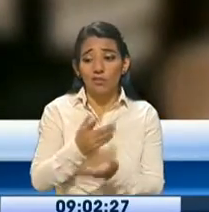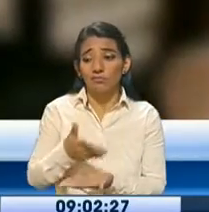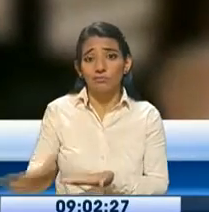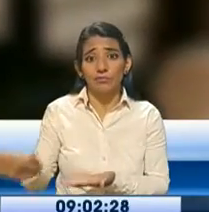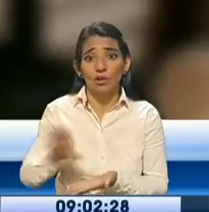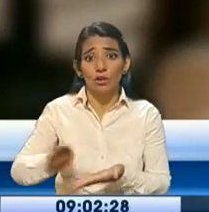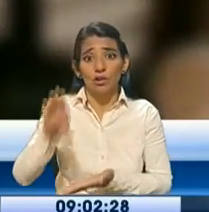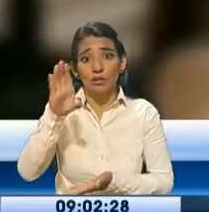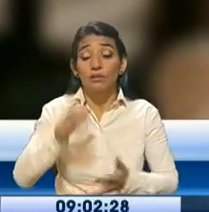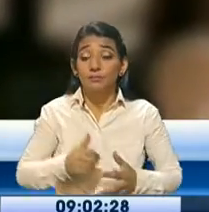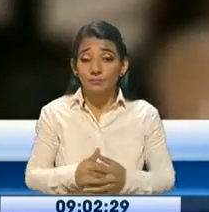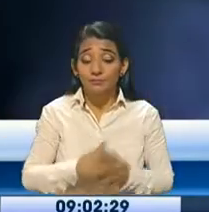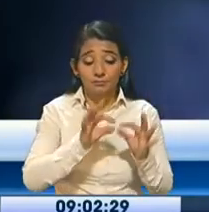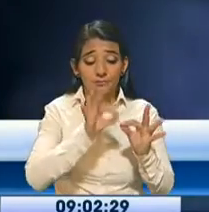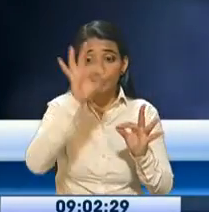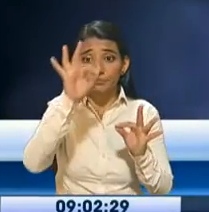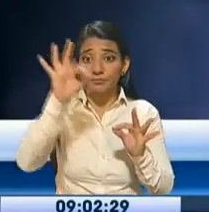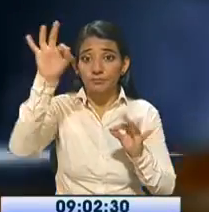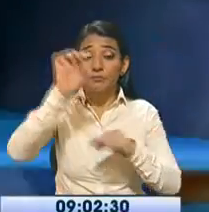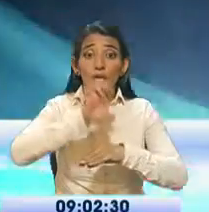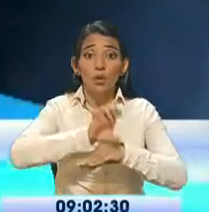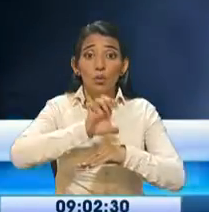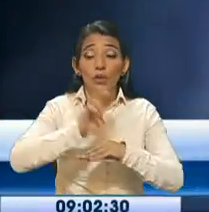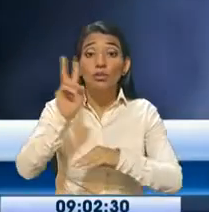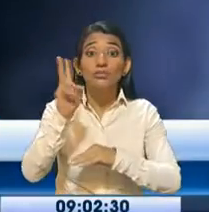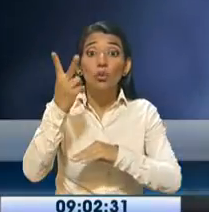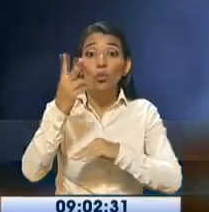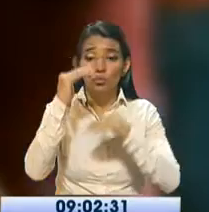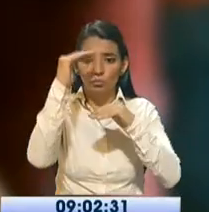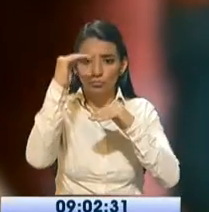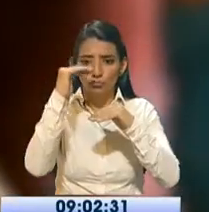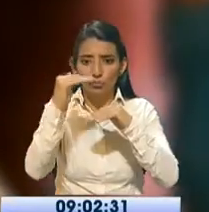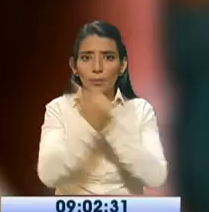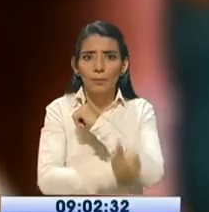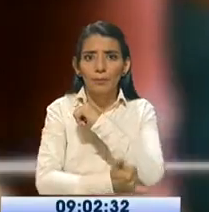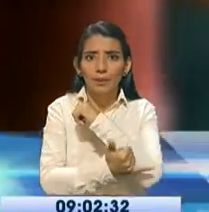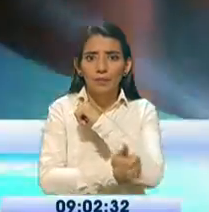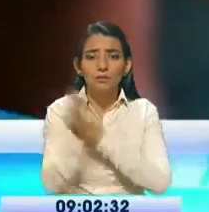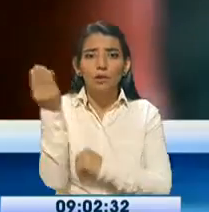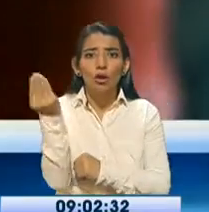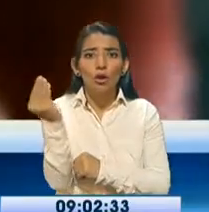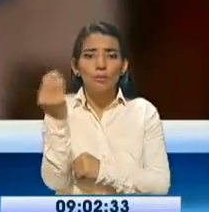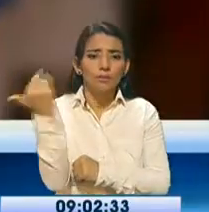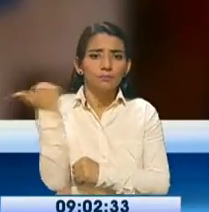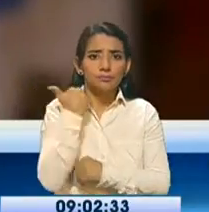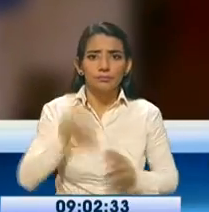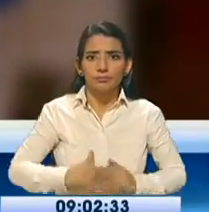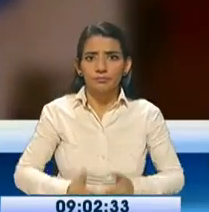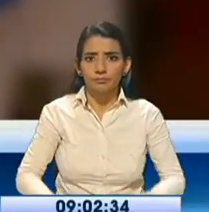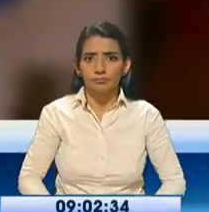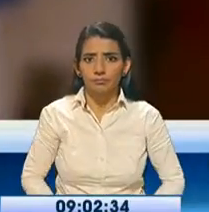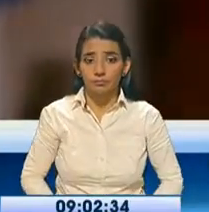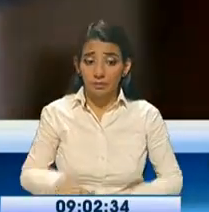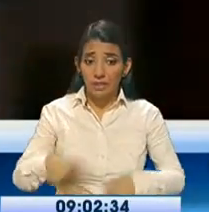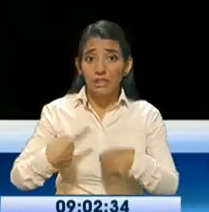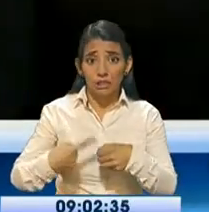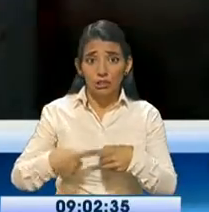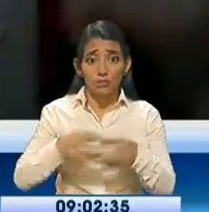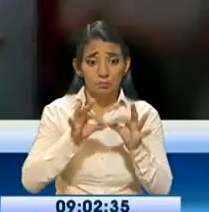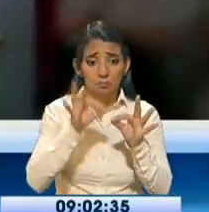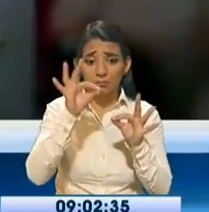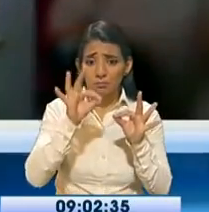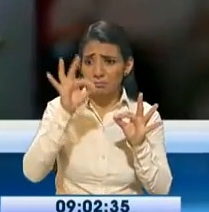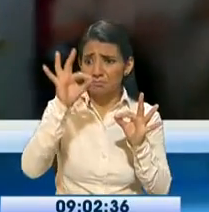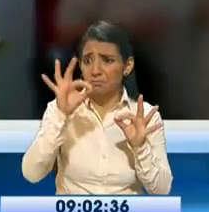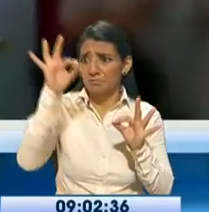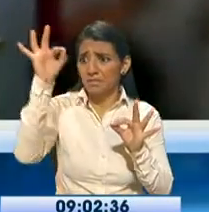las estadísticas, Ecuador es el segundo país con mayor número de embarazos en adolescentes y la capital tiene un alto índice. La que